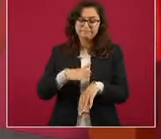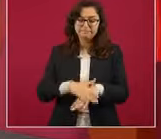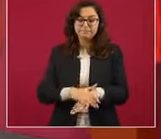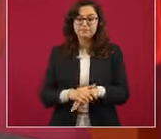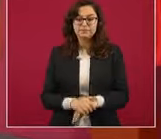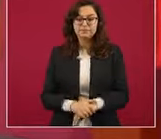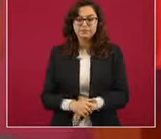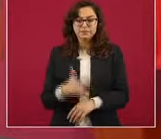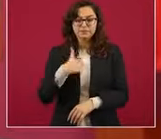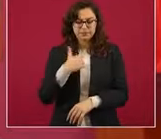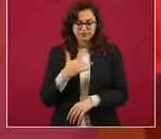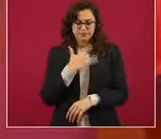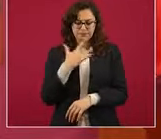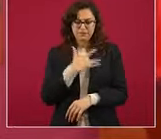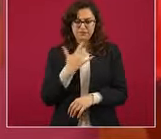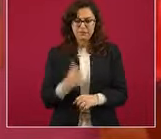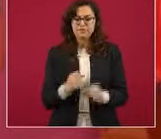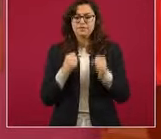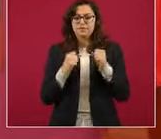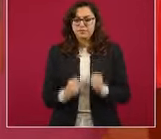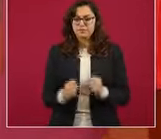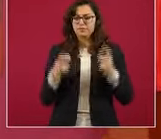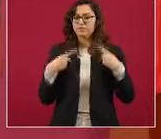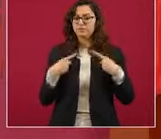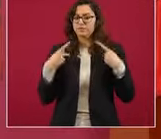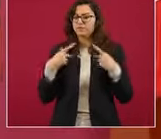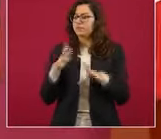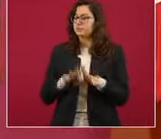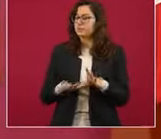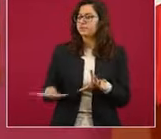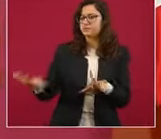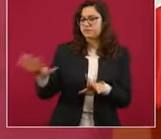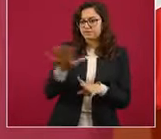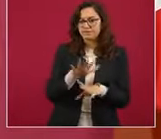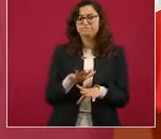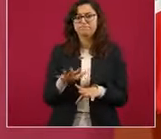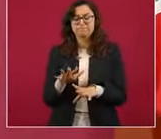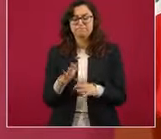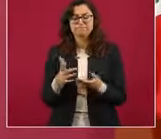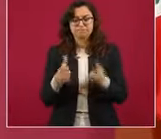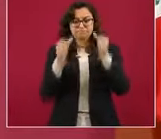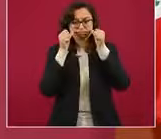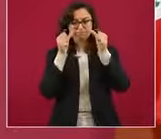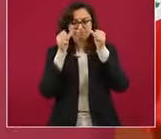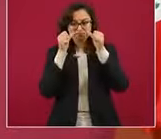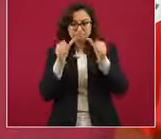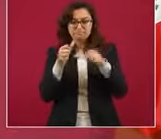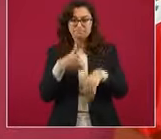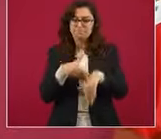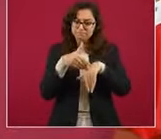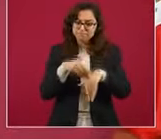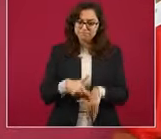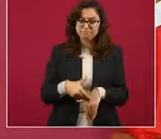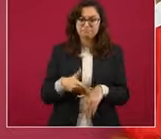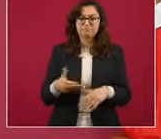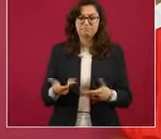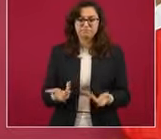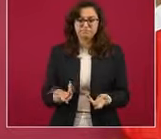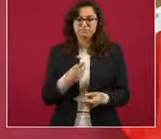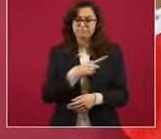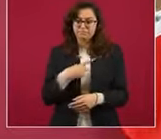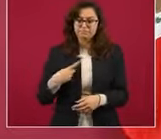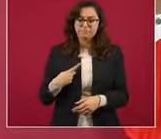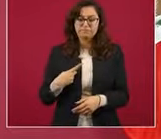estoy seguro que la gente va a hacer caso, lo está haciendo.